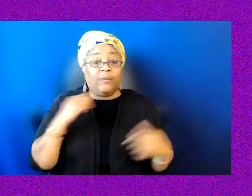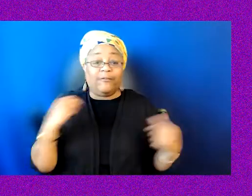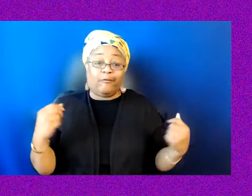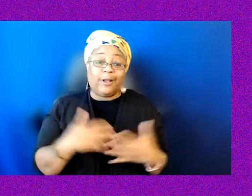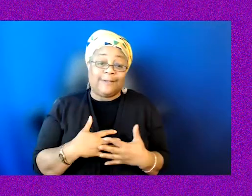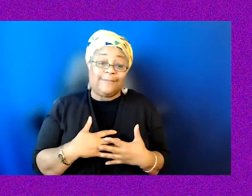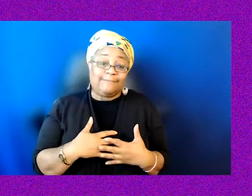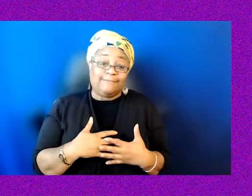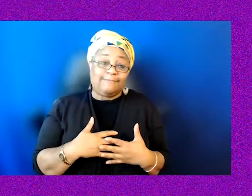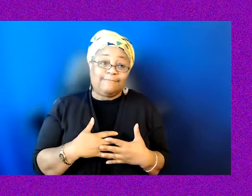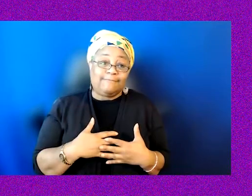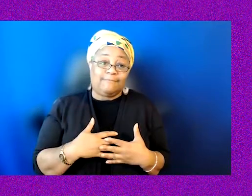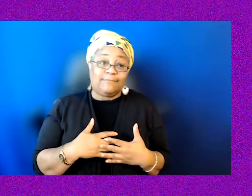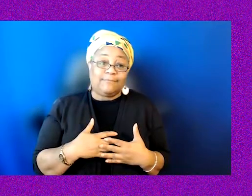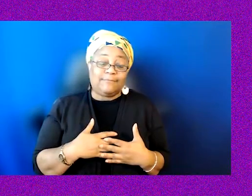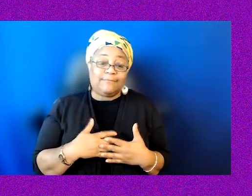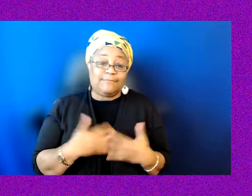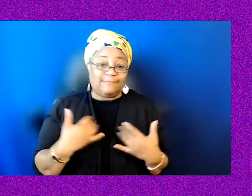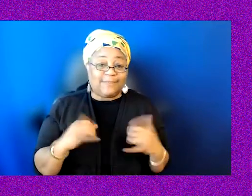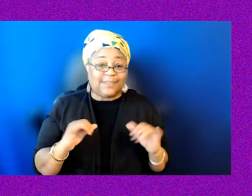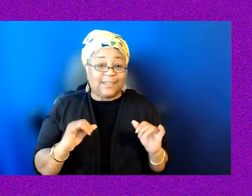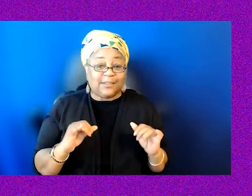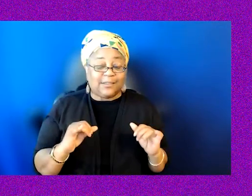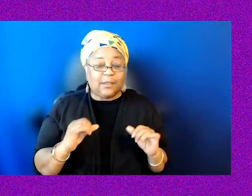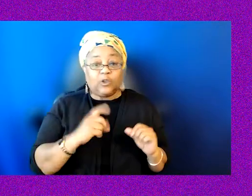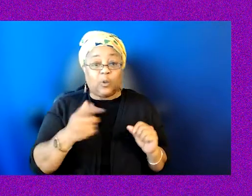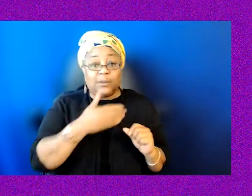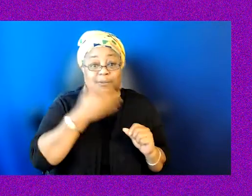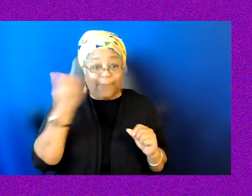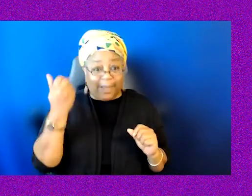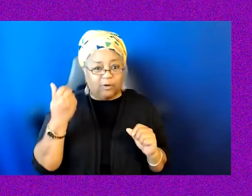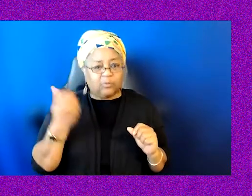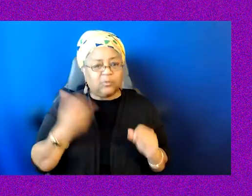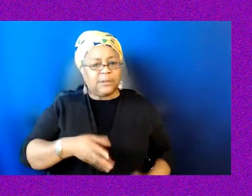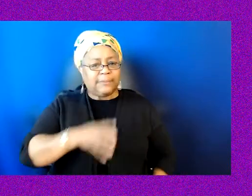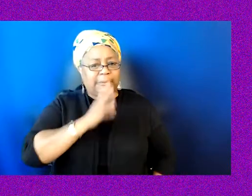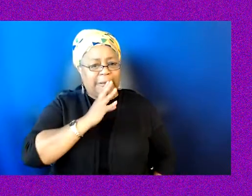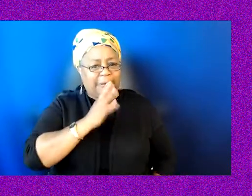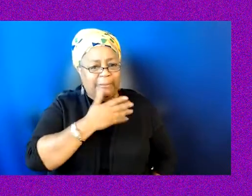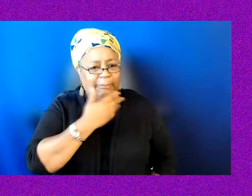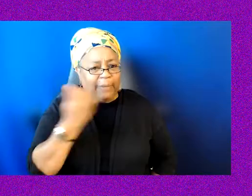de todos modos tenemos ese pavor. Entonces es mejor hablar,